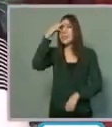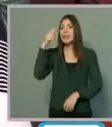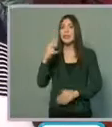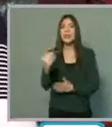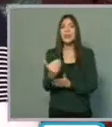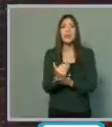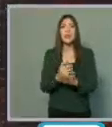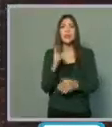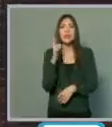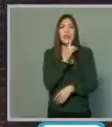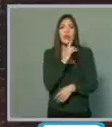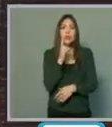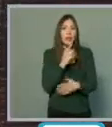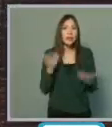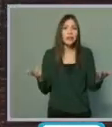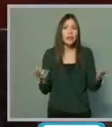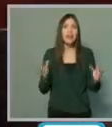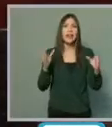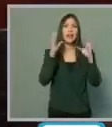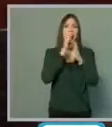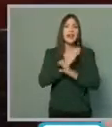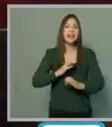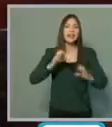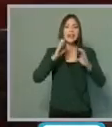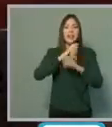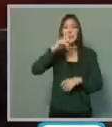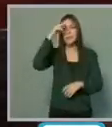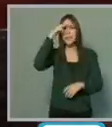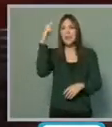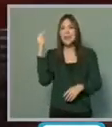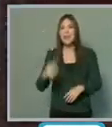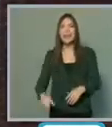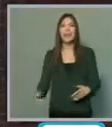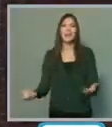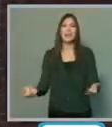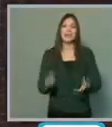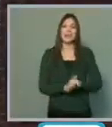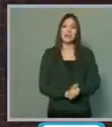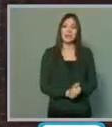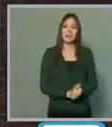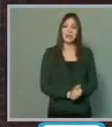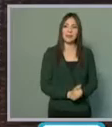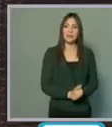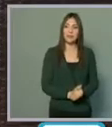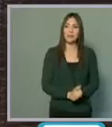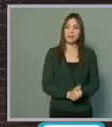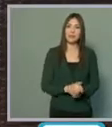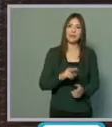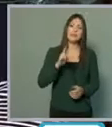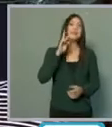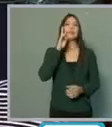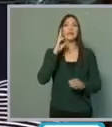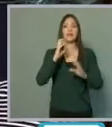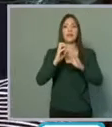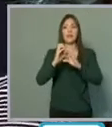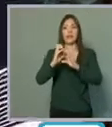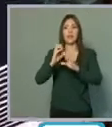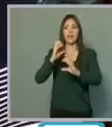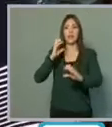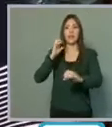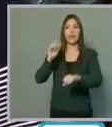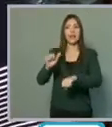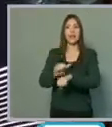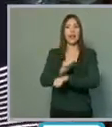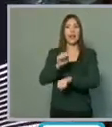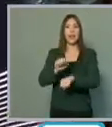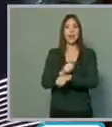plaza. Sí, ¿no? Y las canciones mexicanas, todas esas. Oye, que llegó la gritos. bendición. ¿Viste un camión que se llama La Bendición. se hizo